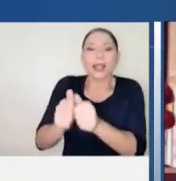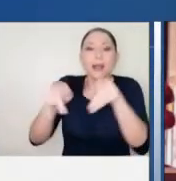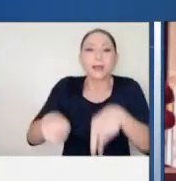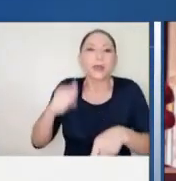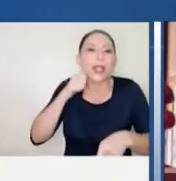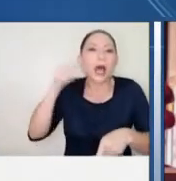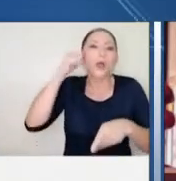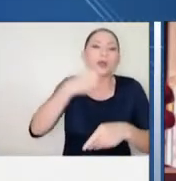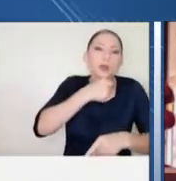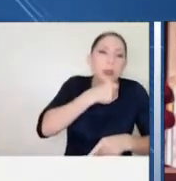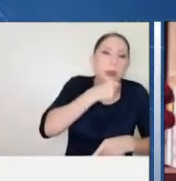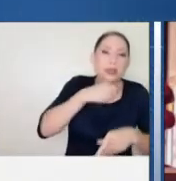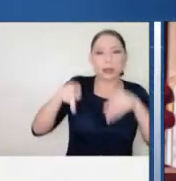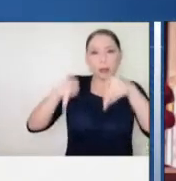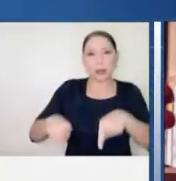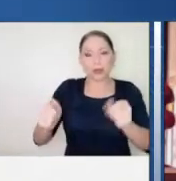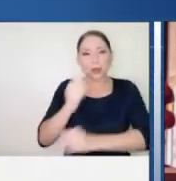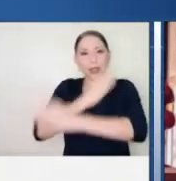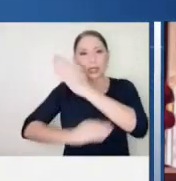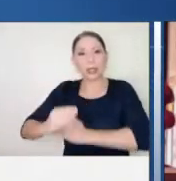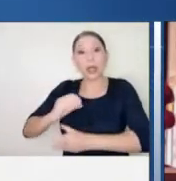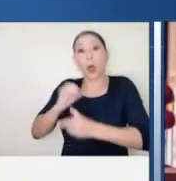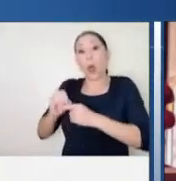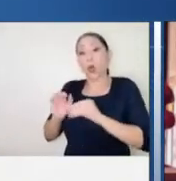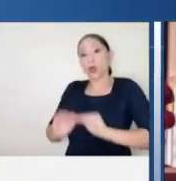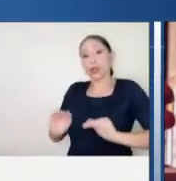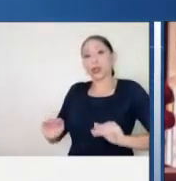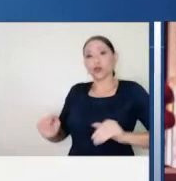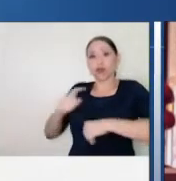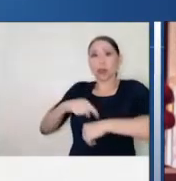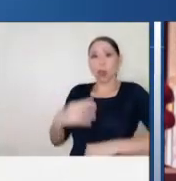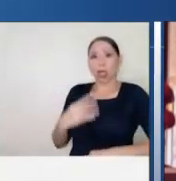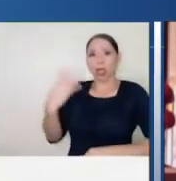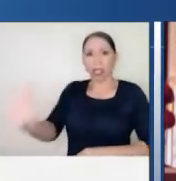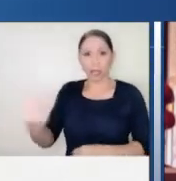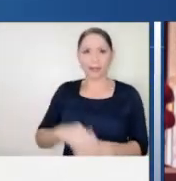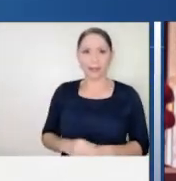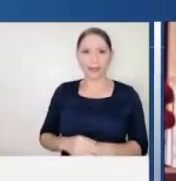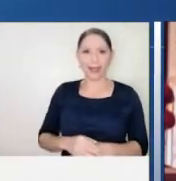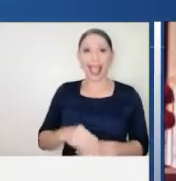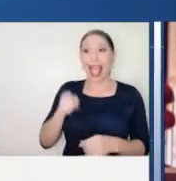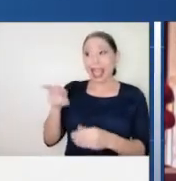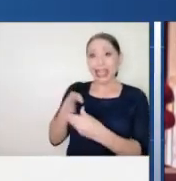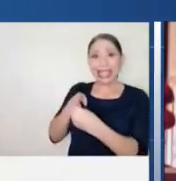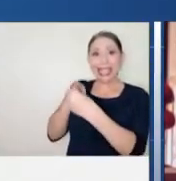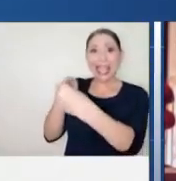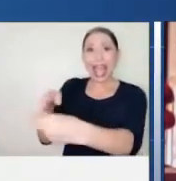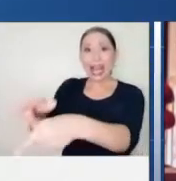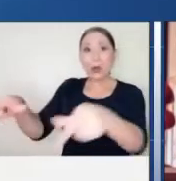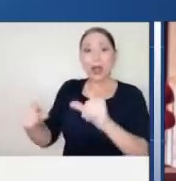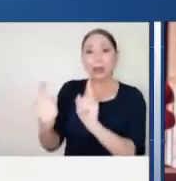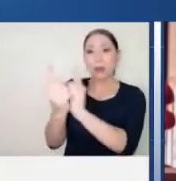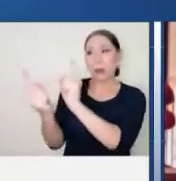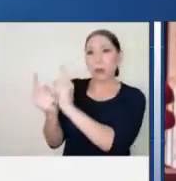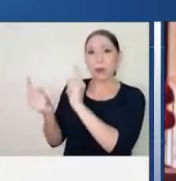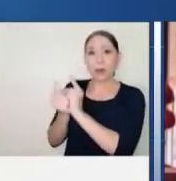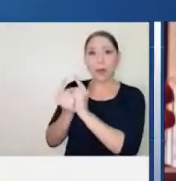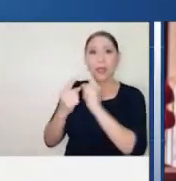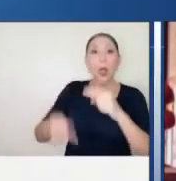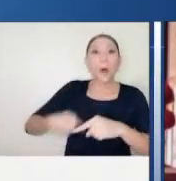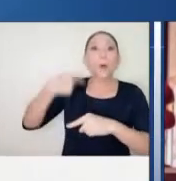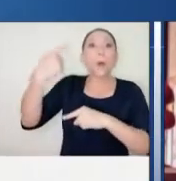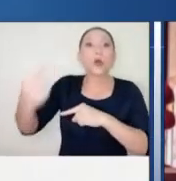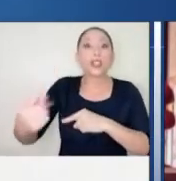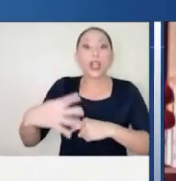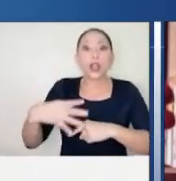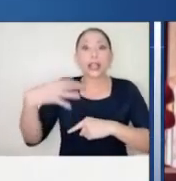participación, notamos muy poca participación a nivel familiar y comunitario, esto por la hora. Es decir, para ese momento,